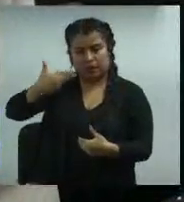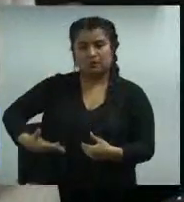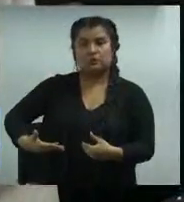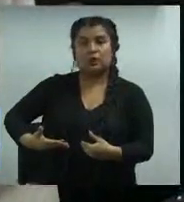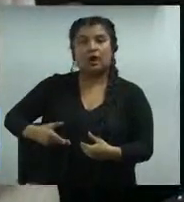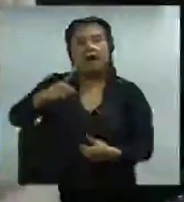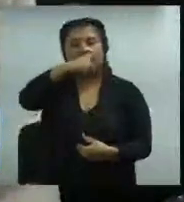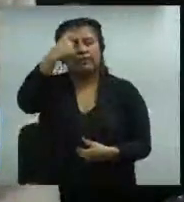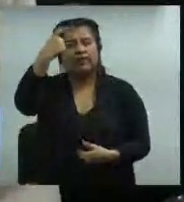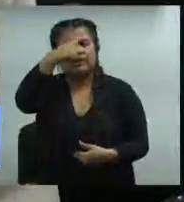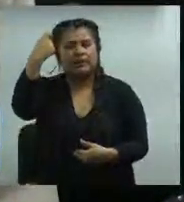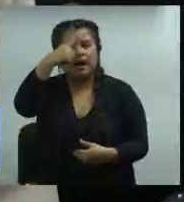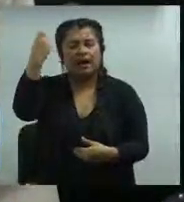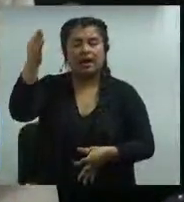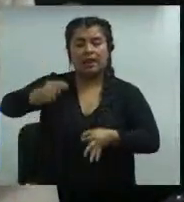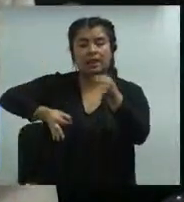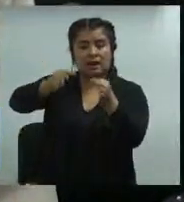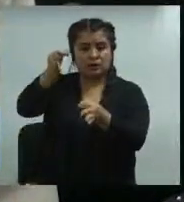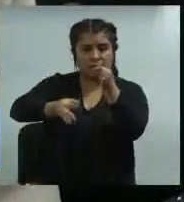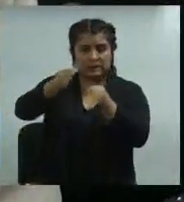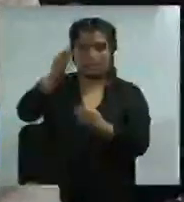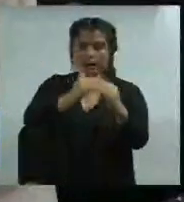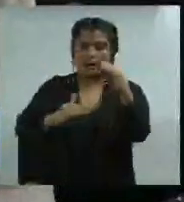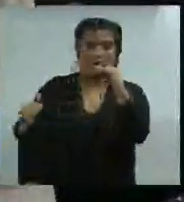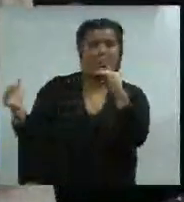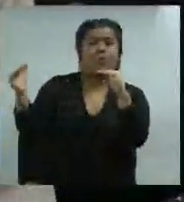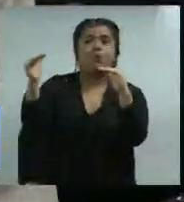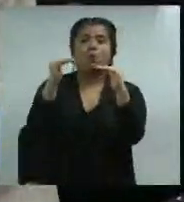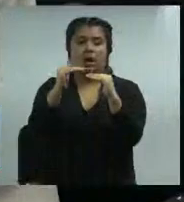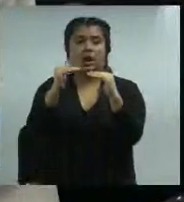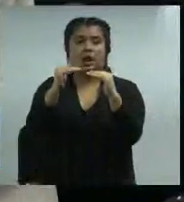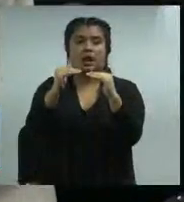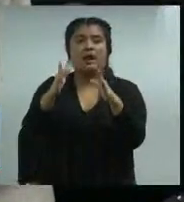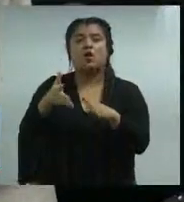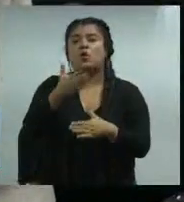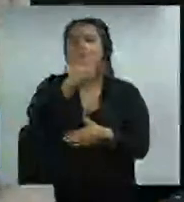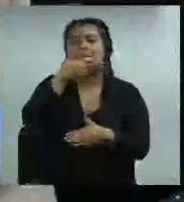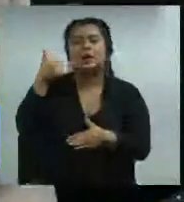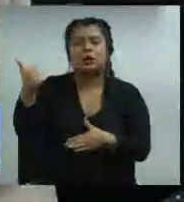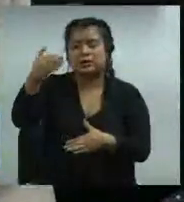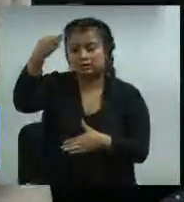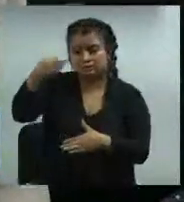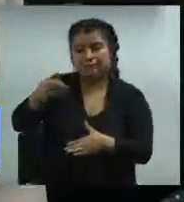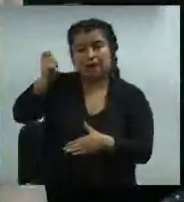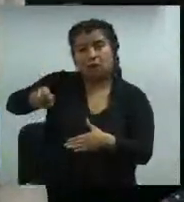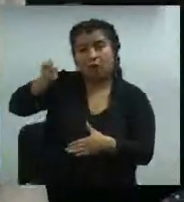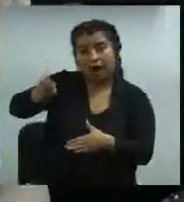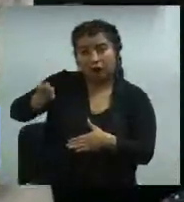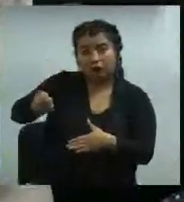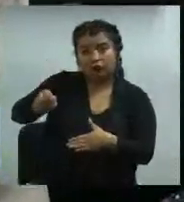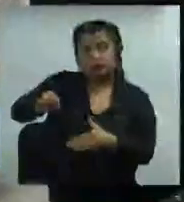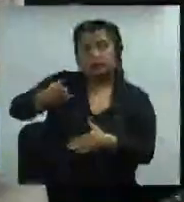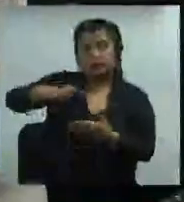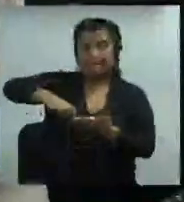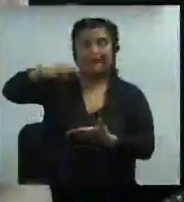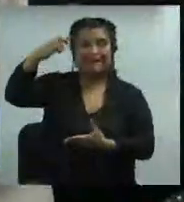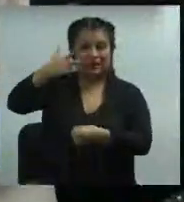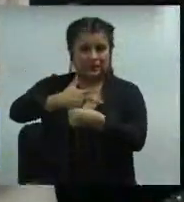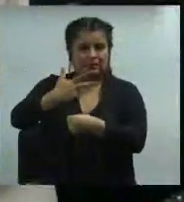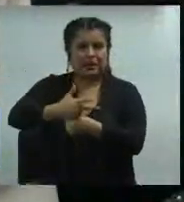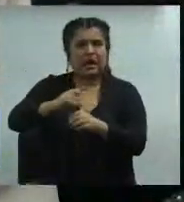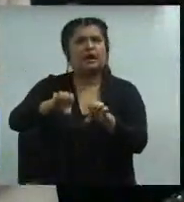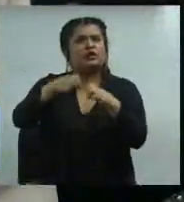debemos trabajar en que la justicia sea imparcial con los mejores juristas del país. Fijémonos en todo el límite